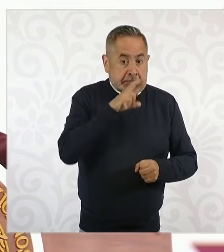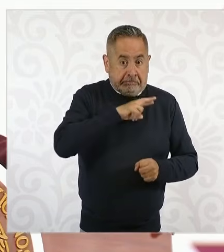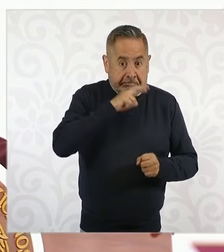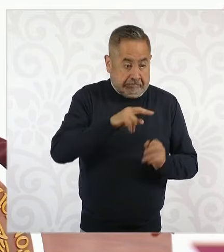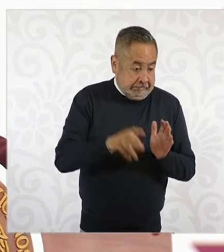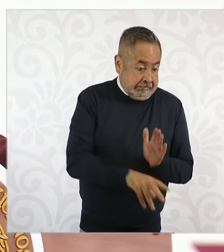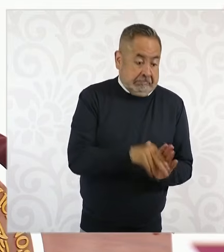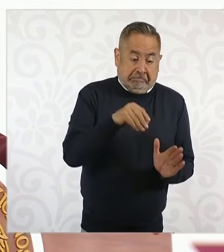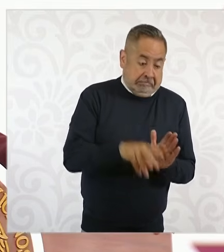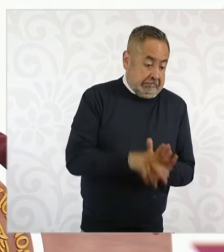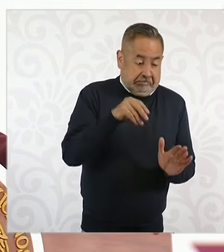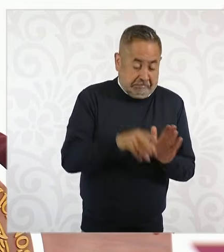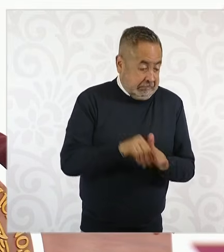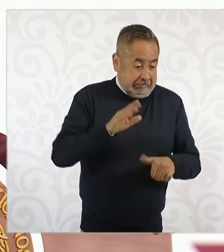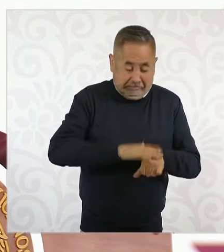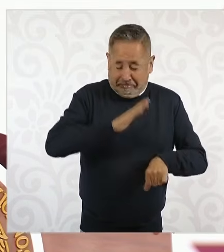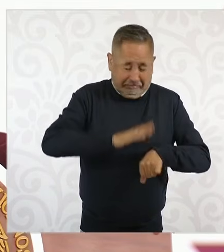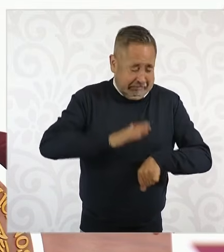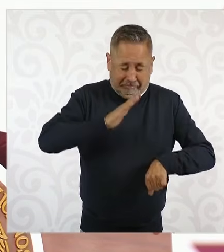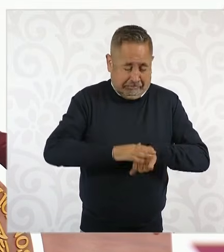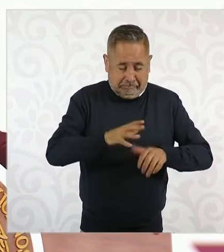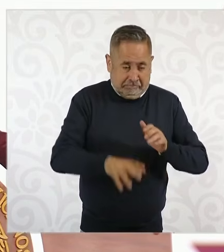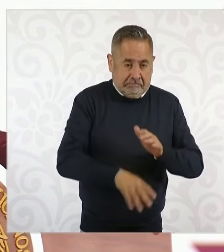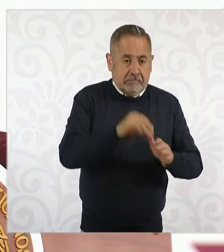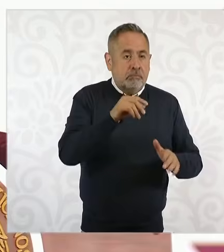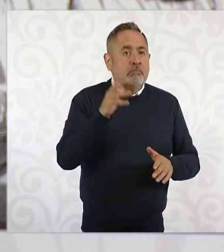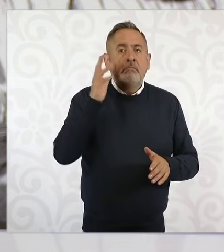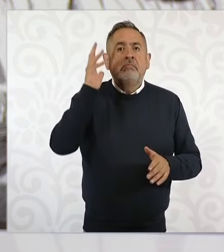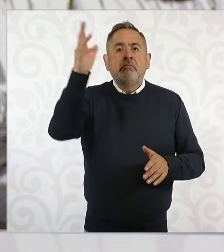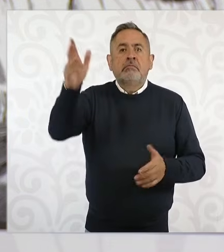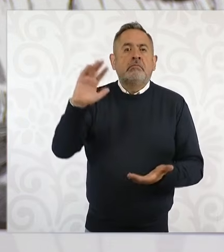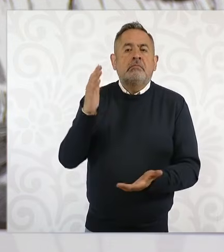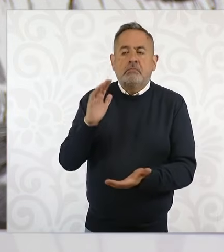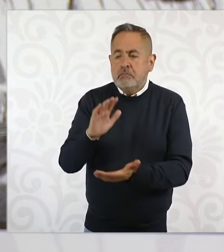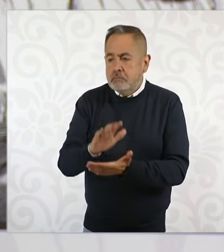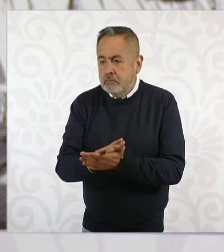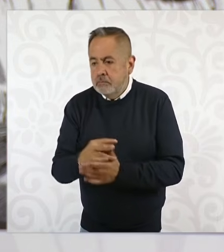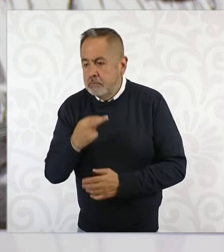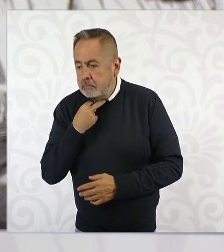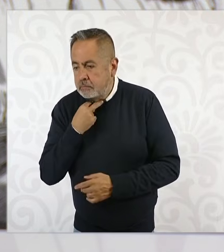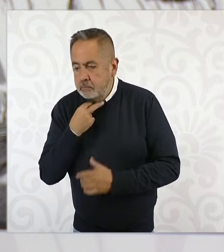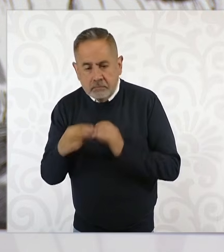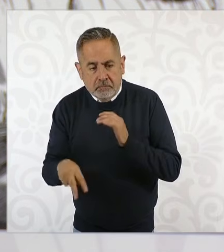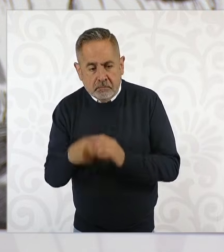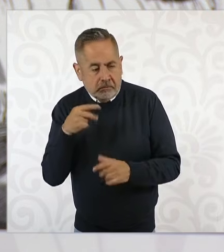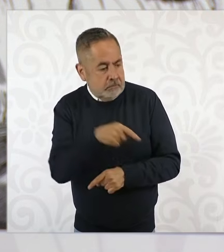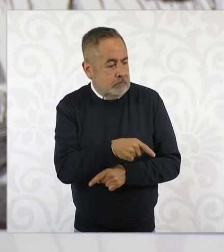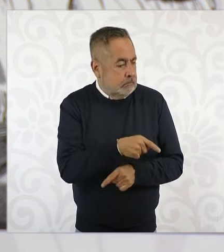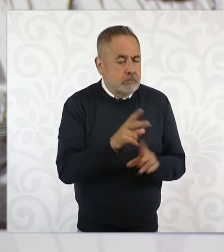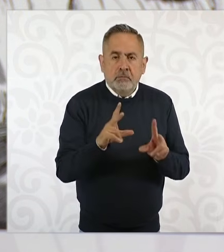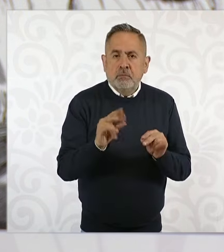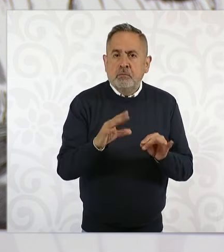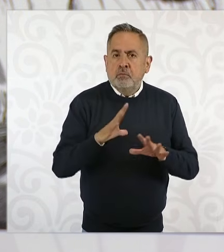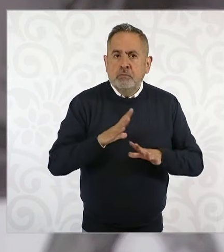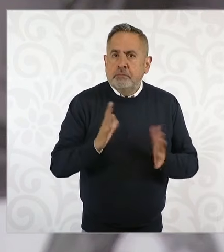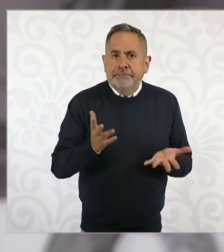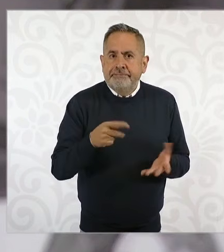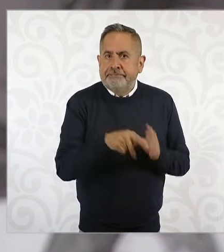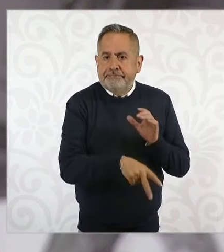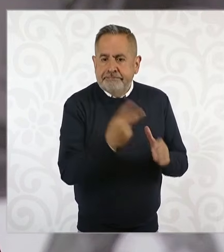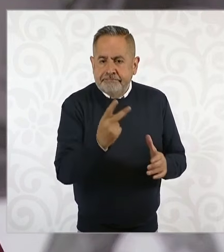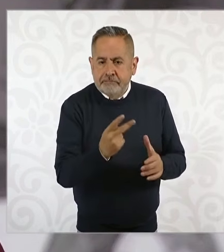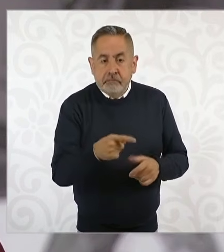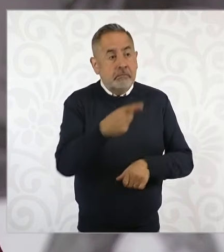el petróleo, pues entonces ya no vas a tener petróleo para los siguientes años. Entonces, a demanda de